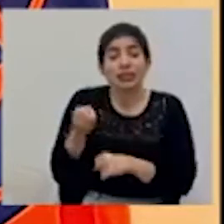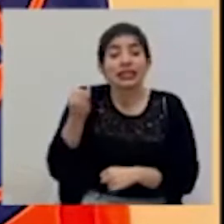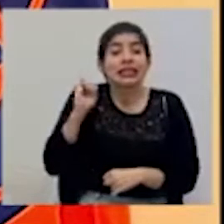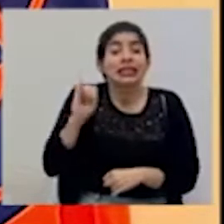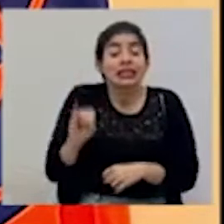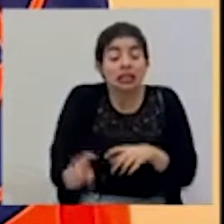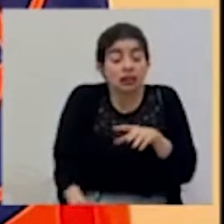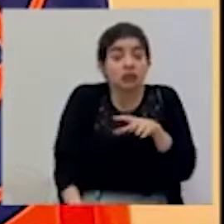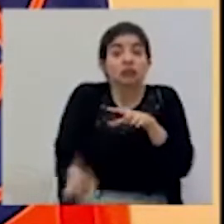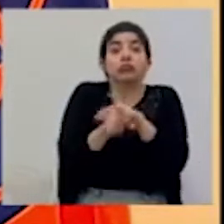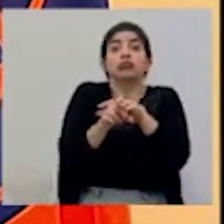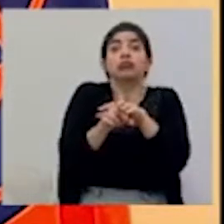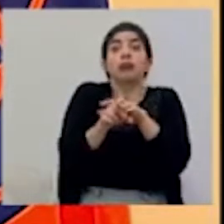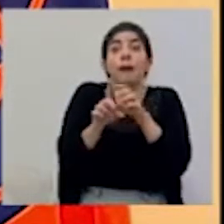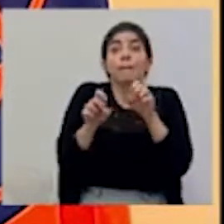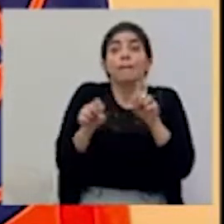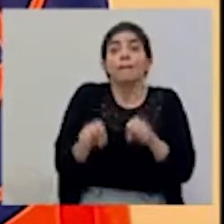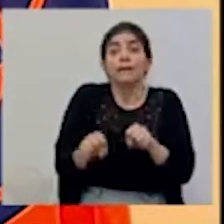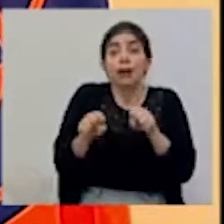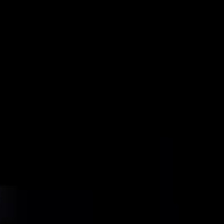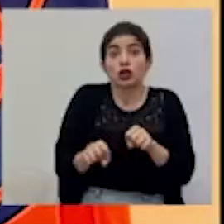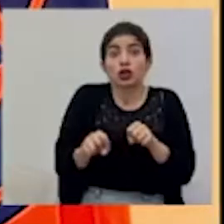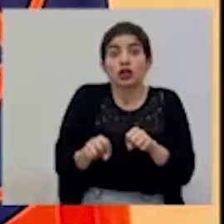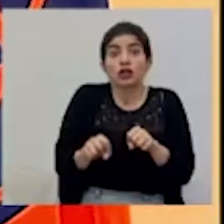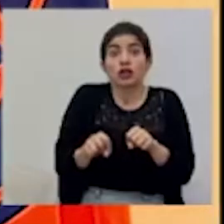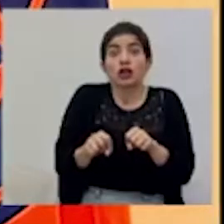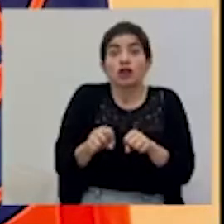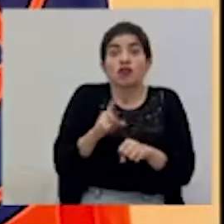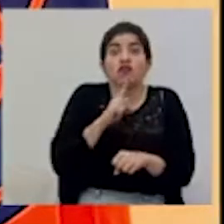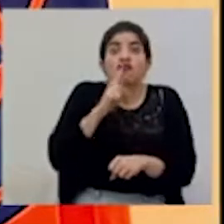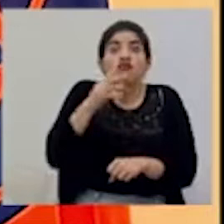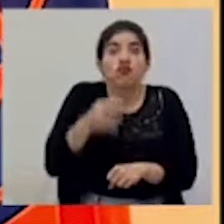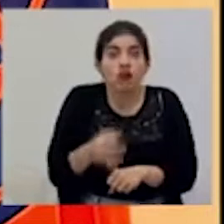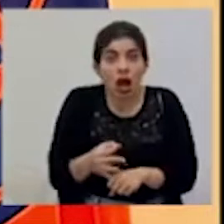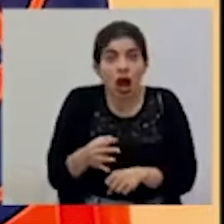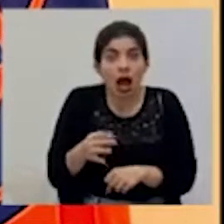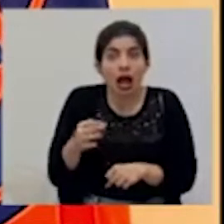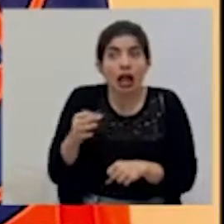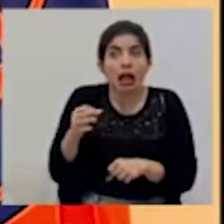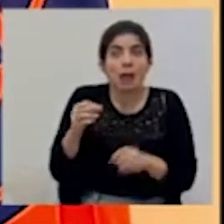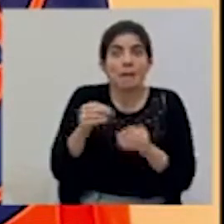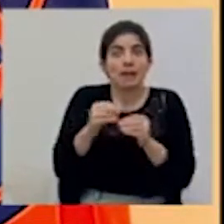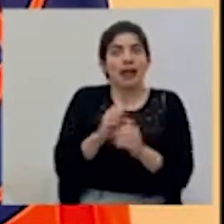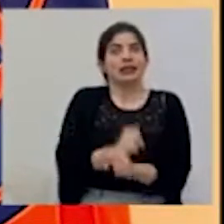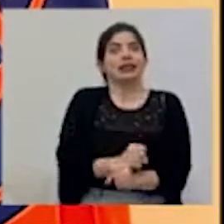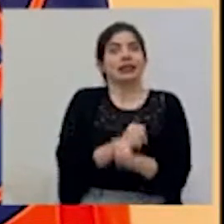exista una posibilidad ya determinada con mayor certidumbre